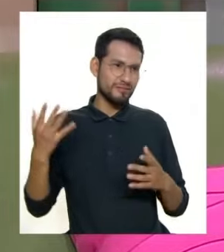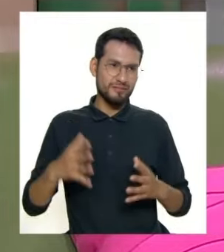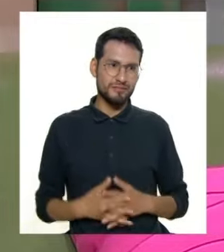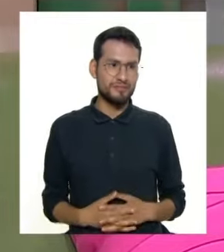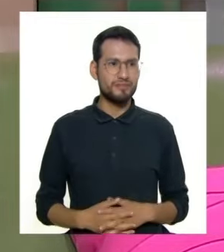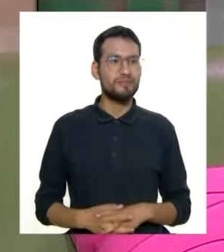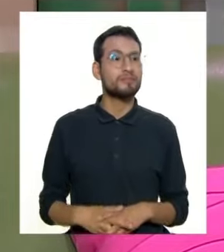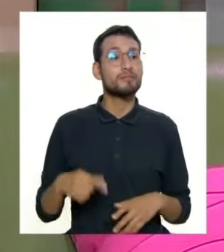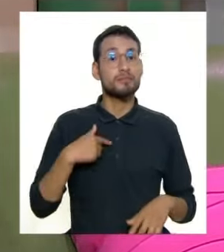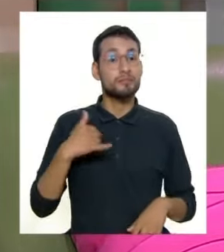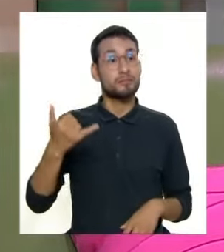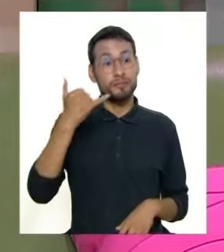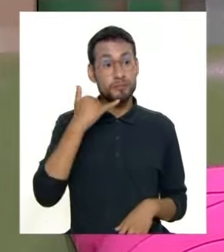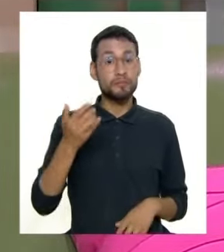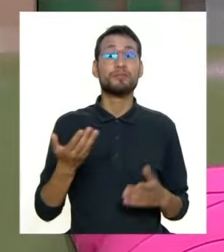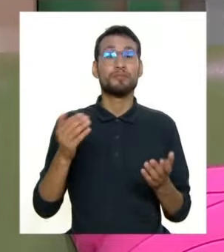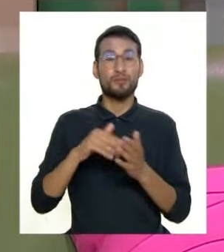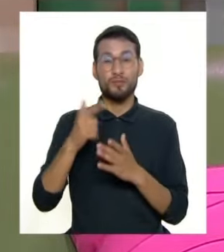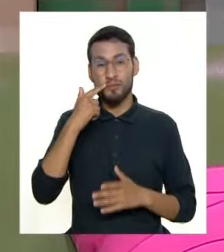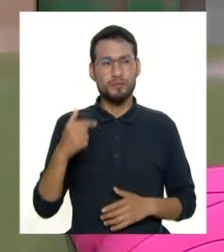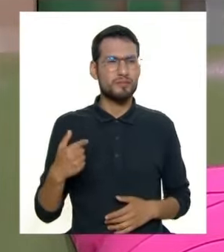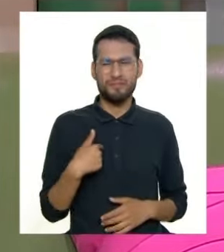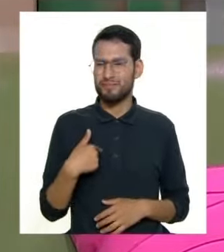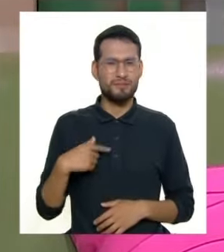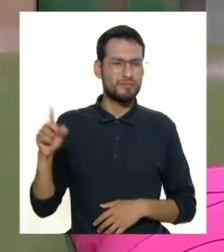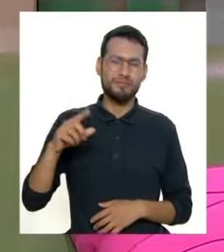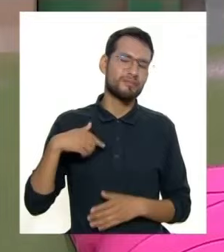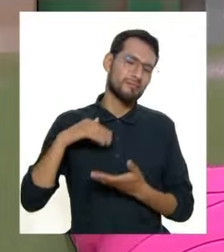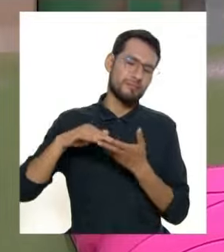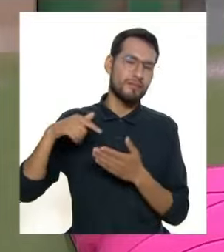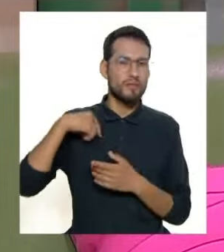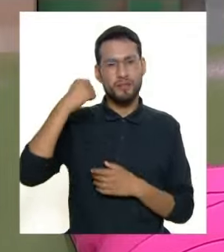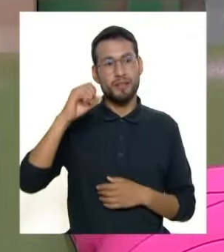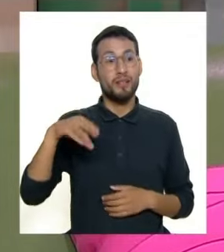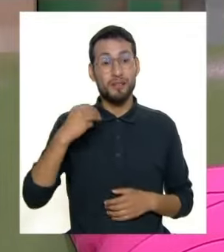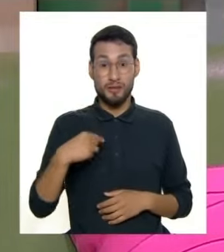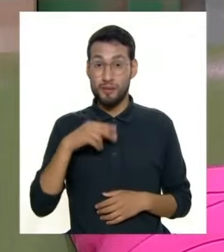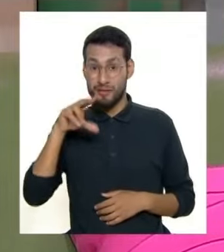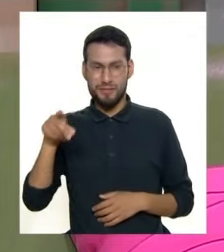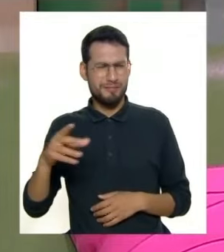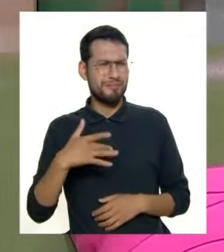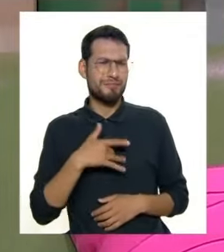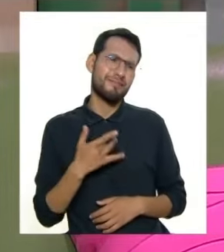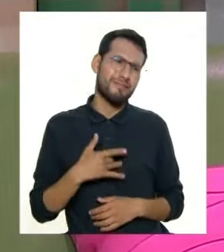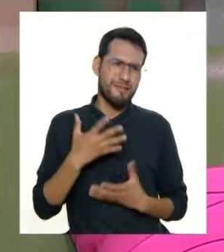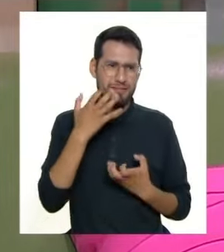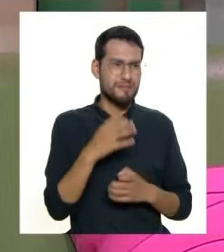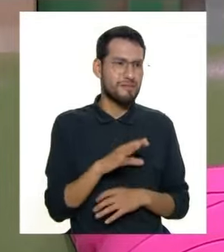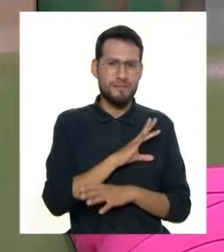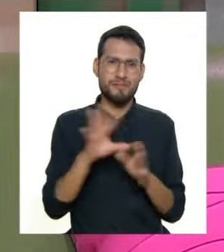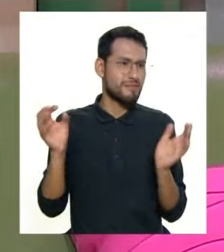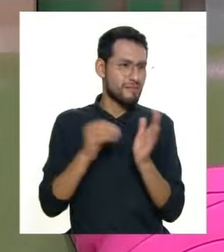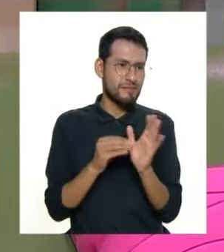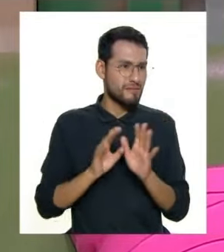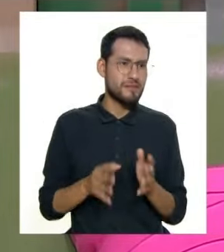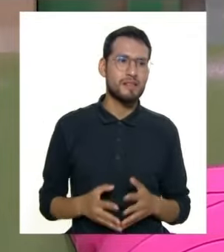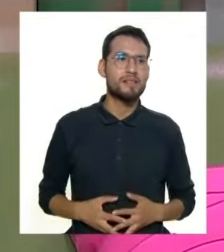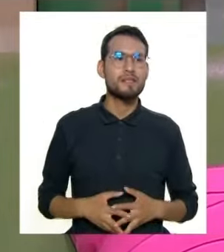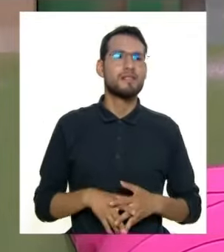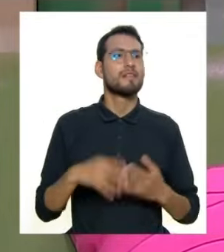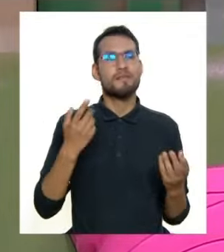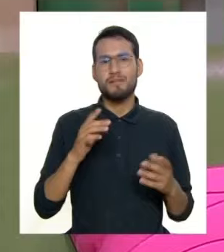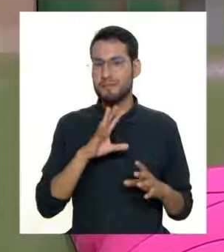Entonces, cuando me llamaban para darme nuevamente el villano, me inventaba que estaba de viaje, porque si tú dices que no, se resienten y no me llaman más. Nunca más. Oye,